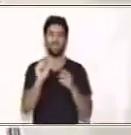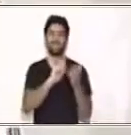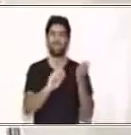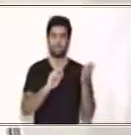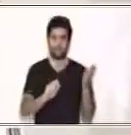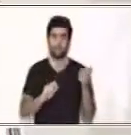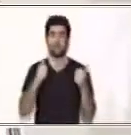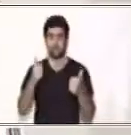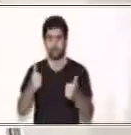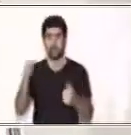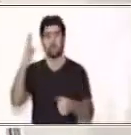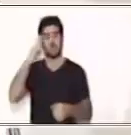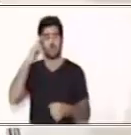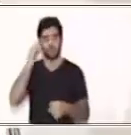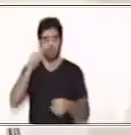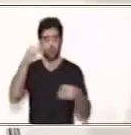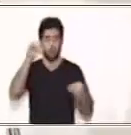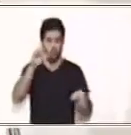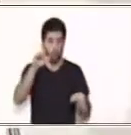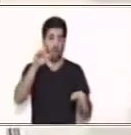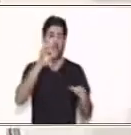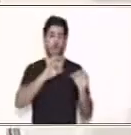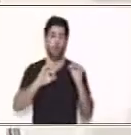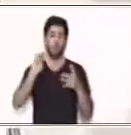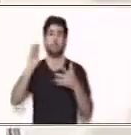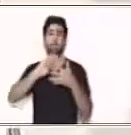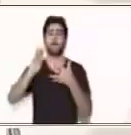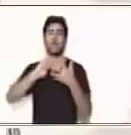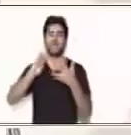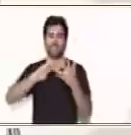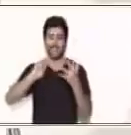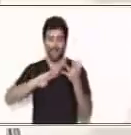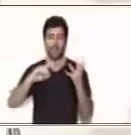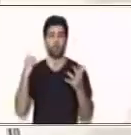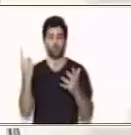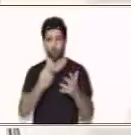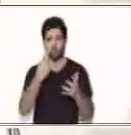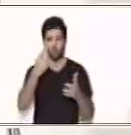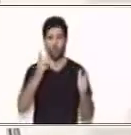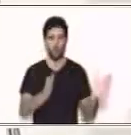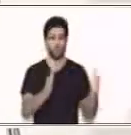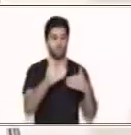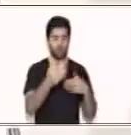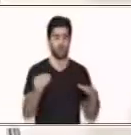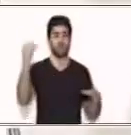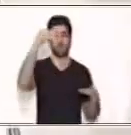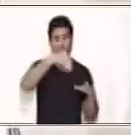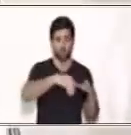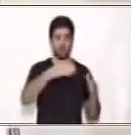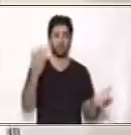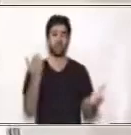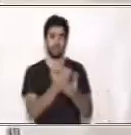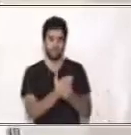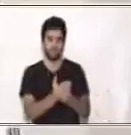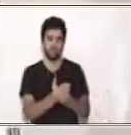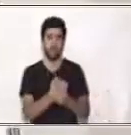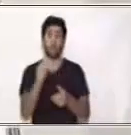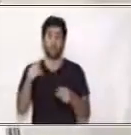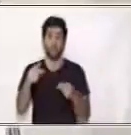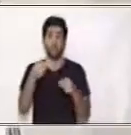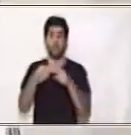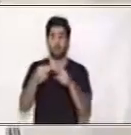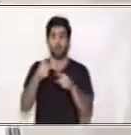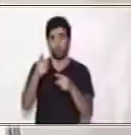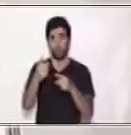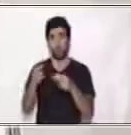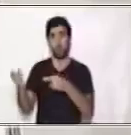Ten presente siempre de guardar todo lo que son tus materiales, todos tus trabajos en el portafolio, que muy pronto se te